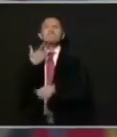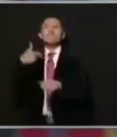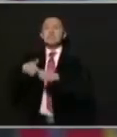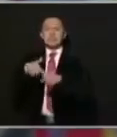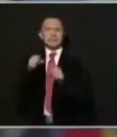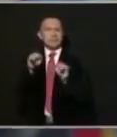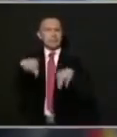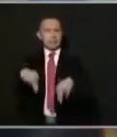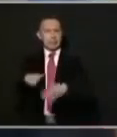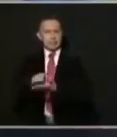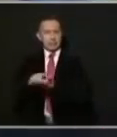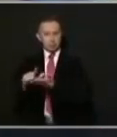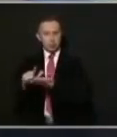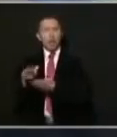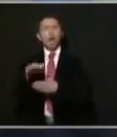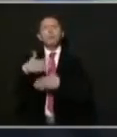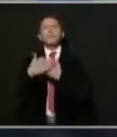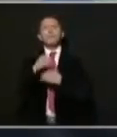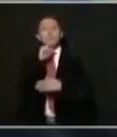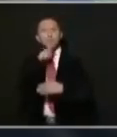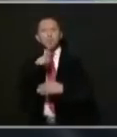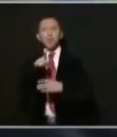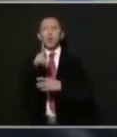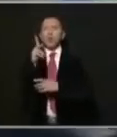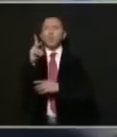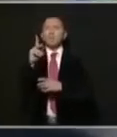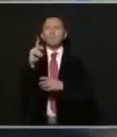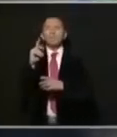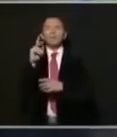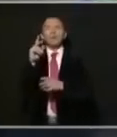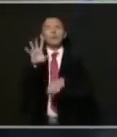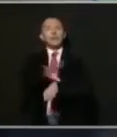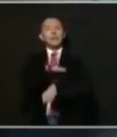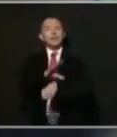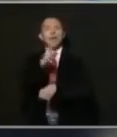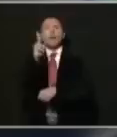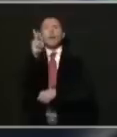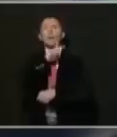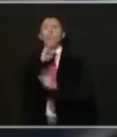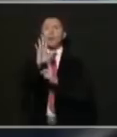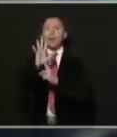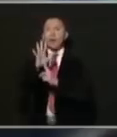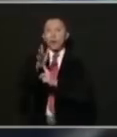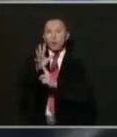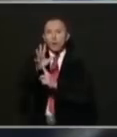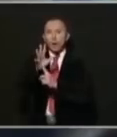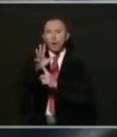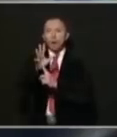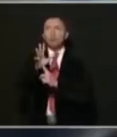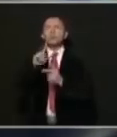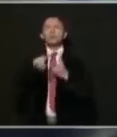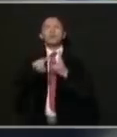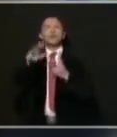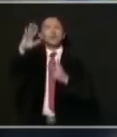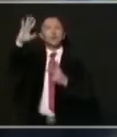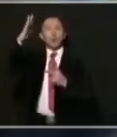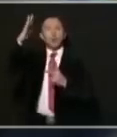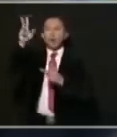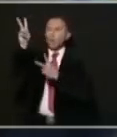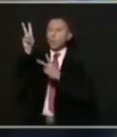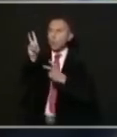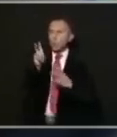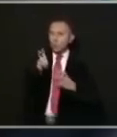alternativas, renovables, como la eólica, la solar, la